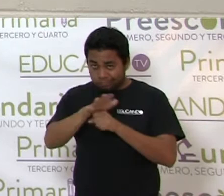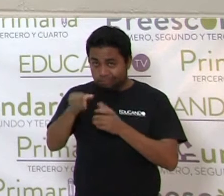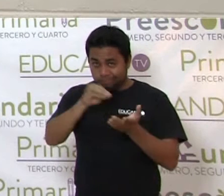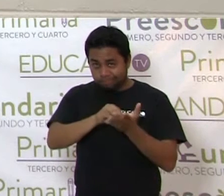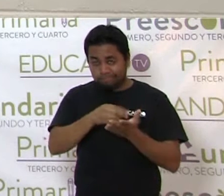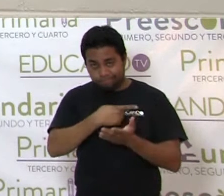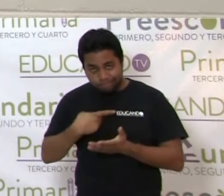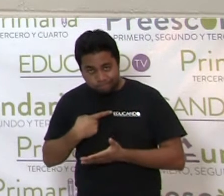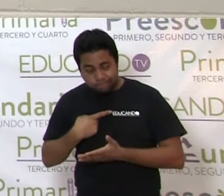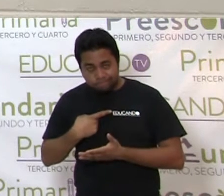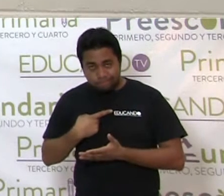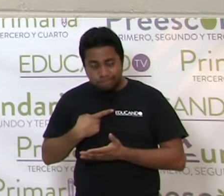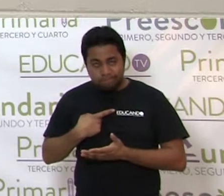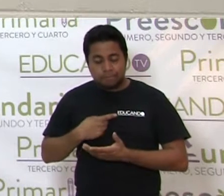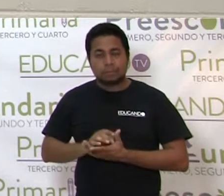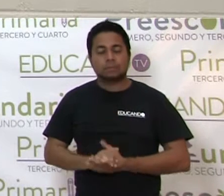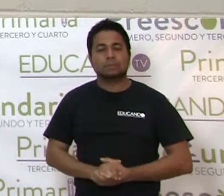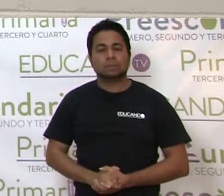Bueno, ahora